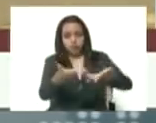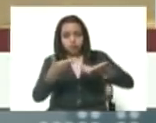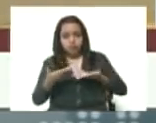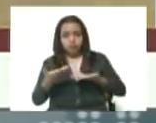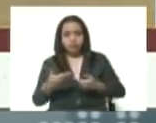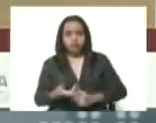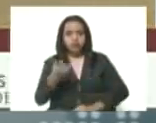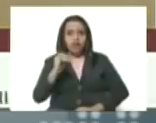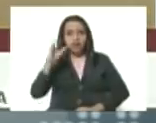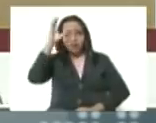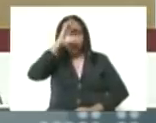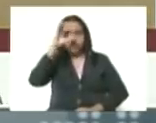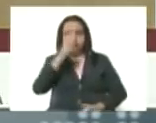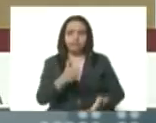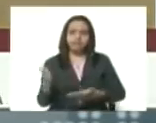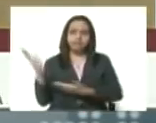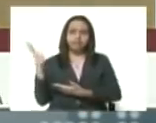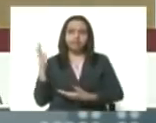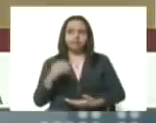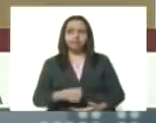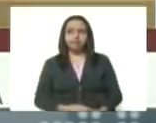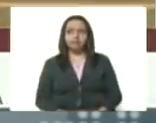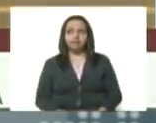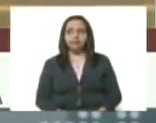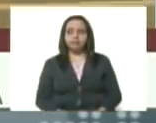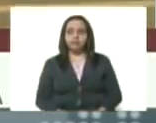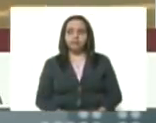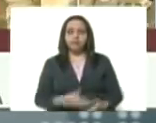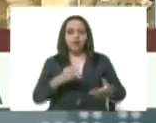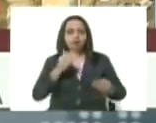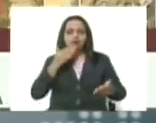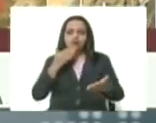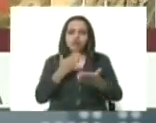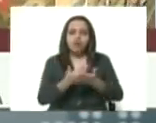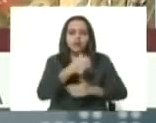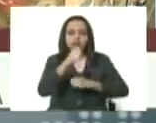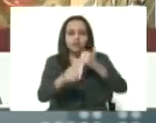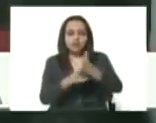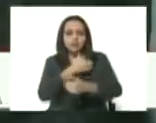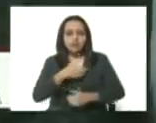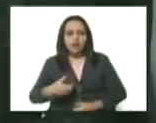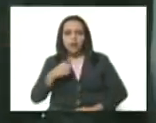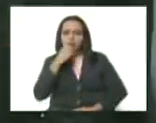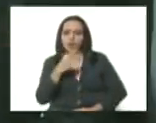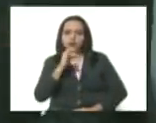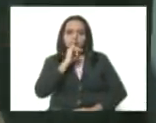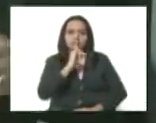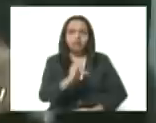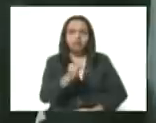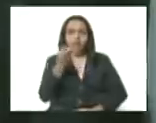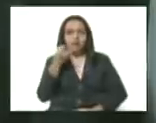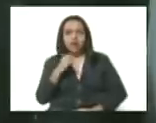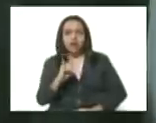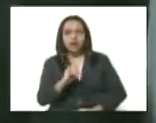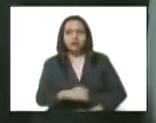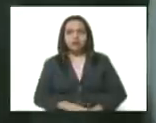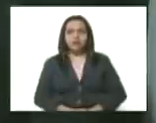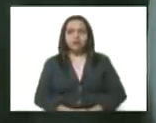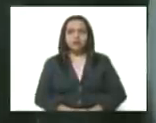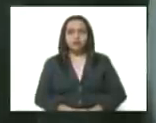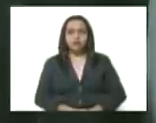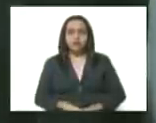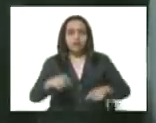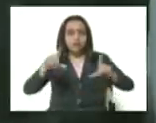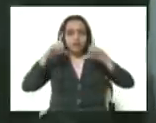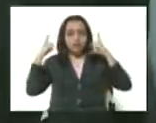Turquía. Adelante. Bueno, muchas gracias, vicepresidenta. Buenas noticias desde La